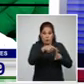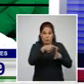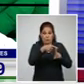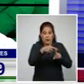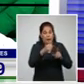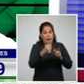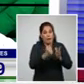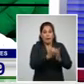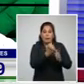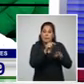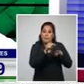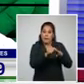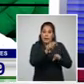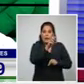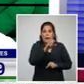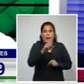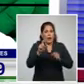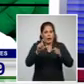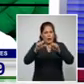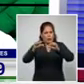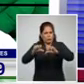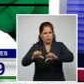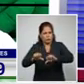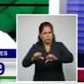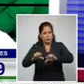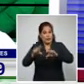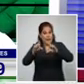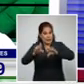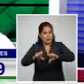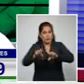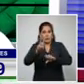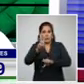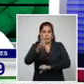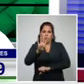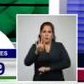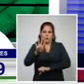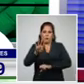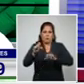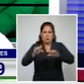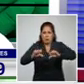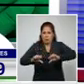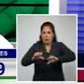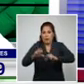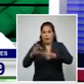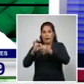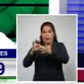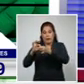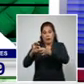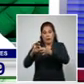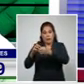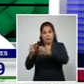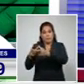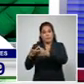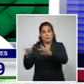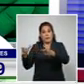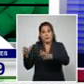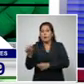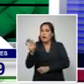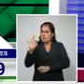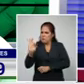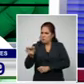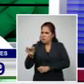lamentablemente entre los críticos, que ya suman 34. Graves, una cifra elevada, la misma del día